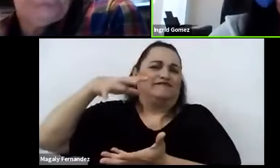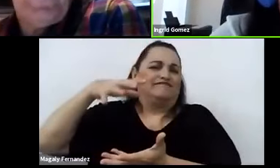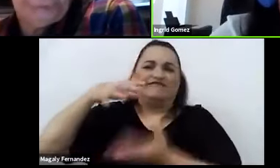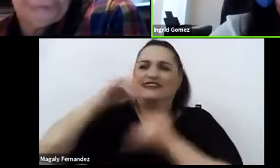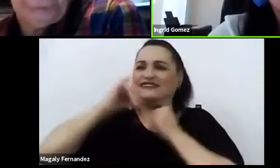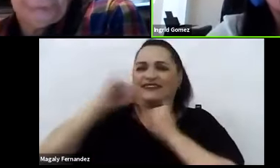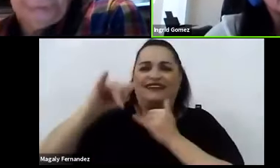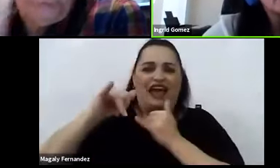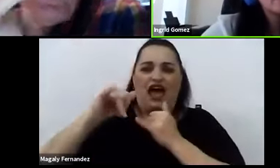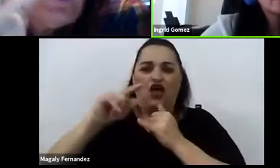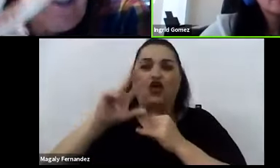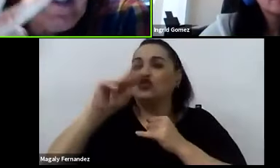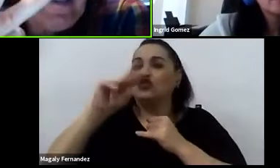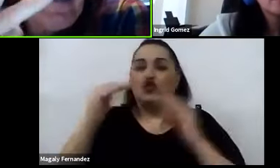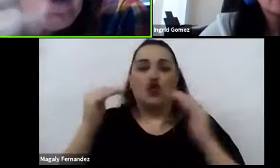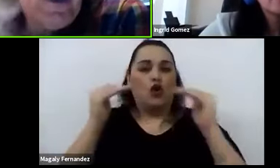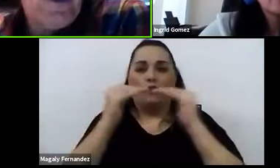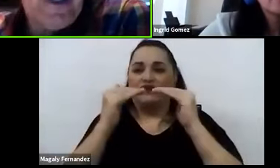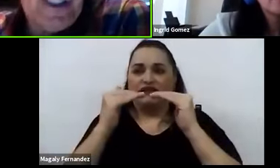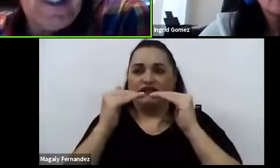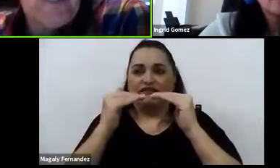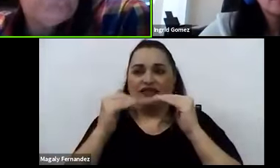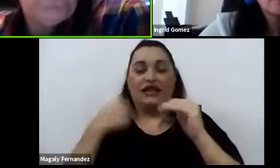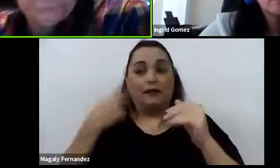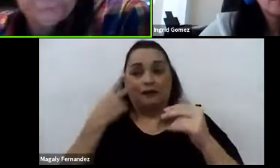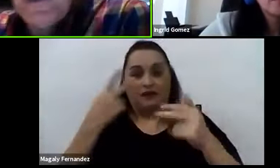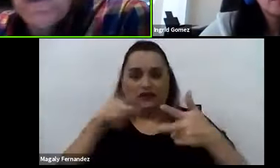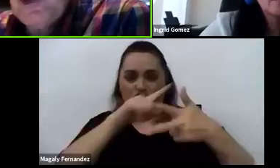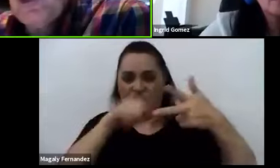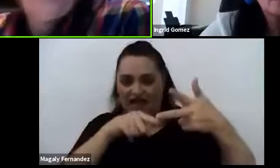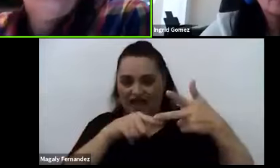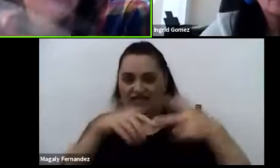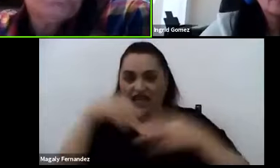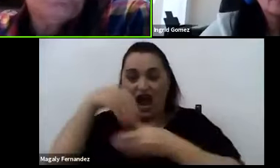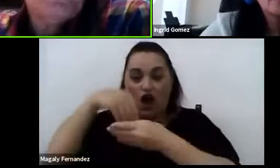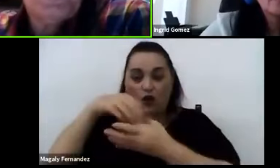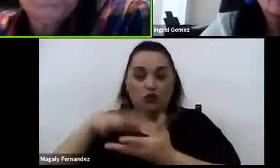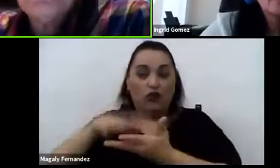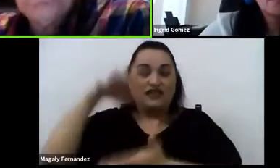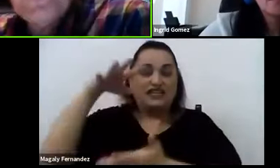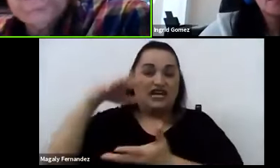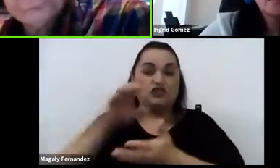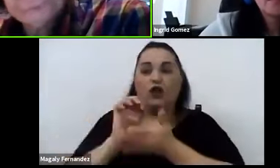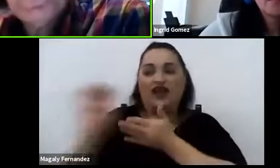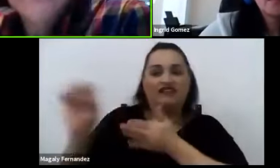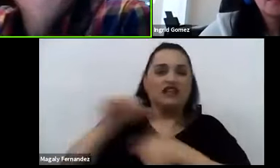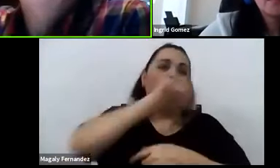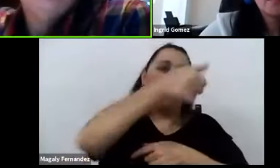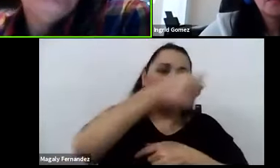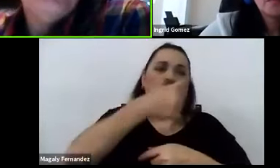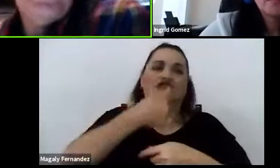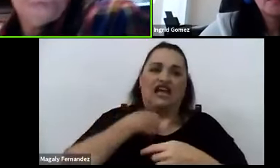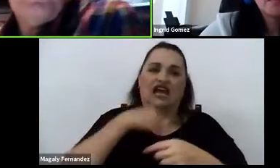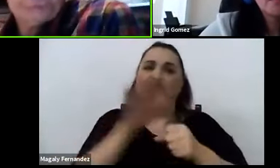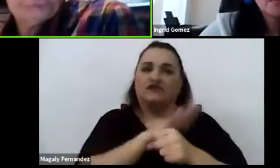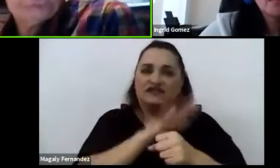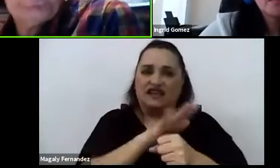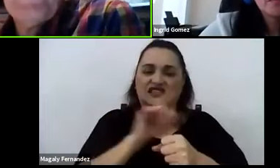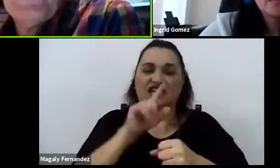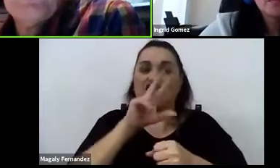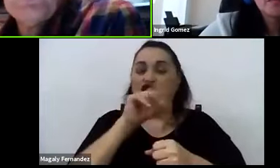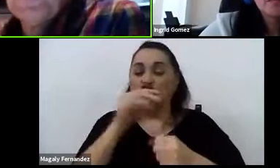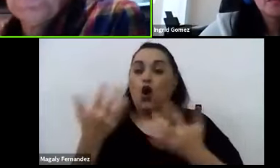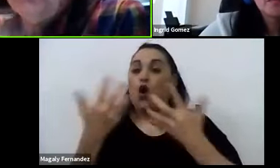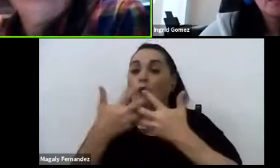incompatible con la equidad. Hemos dicho las 3 dimensiones. Ese acúmulo en exceso evita que otros tengan lo suficiente, es incompatible con una